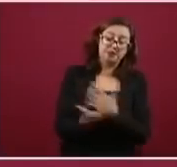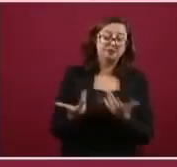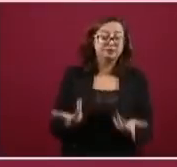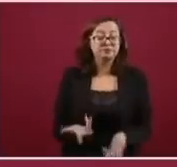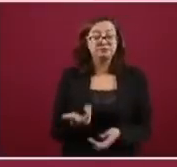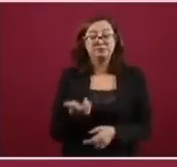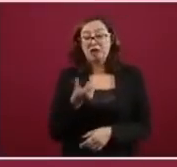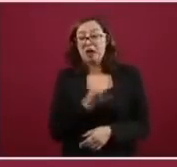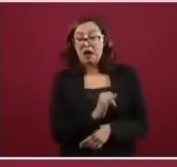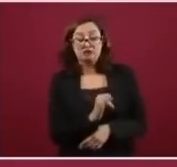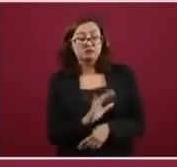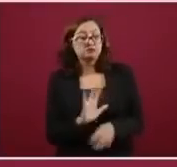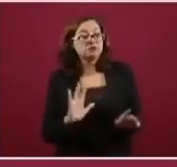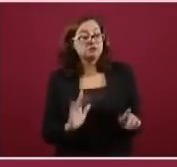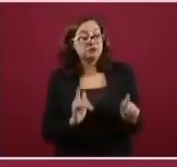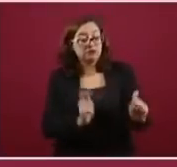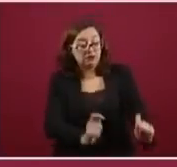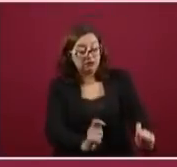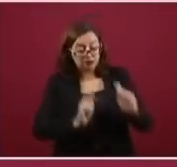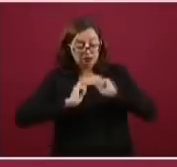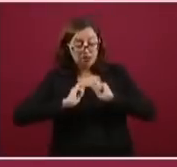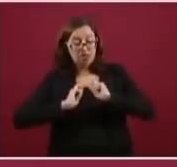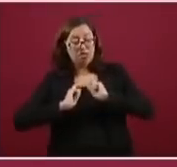así nos dejaron